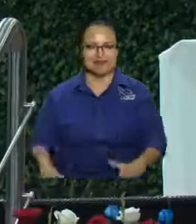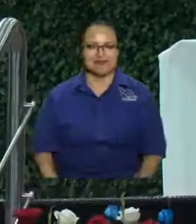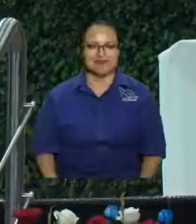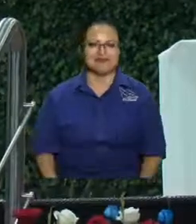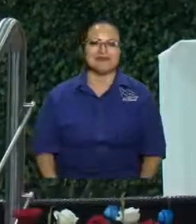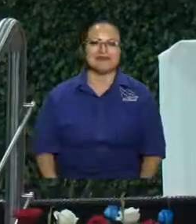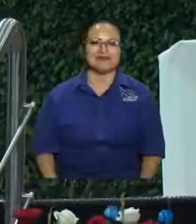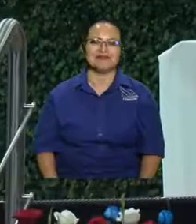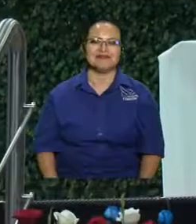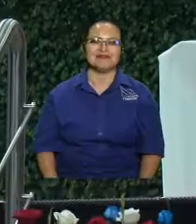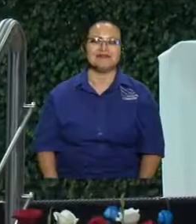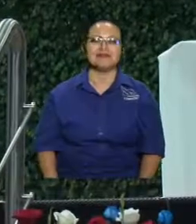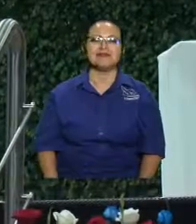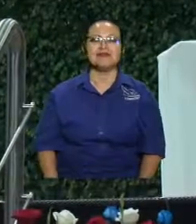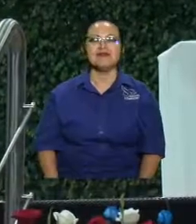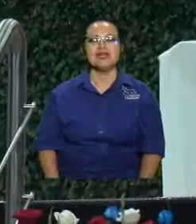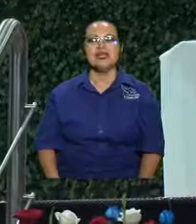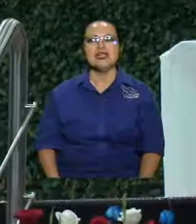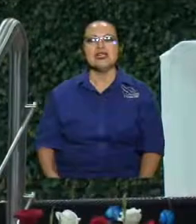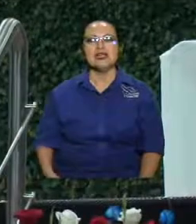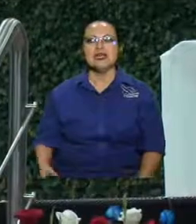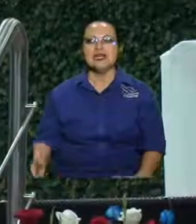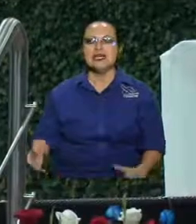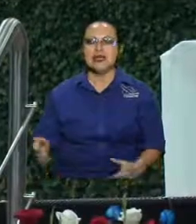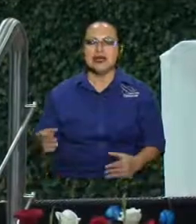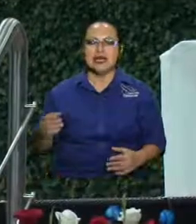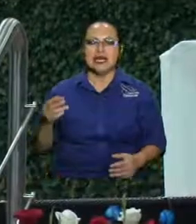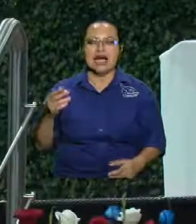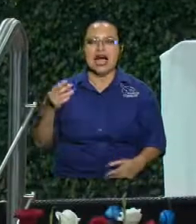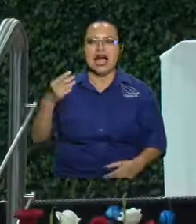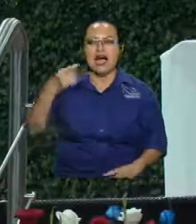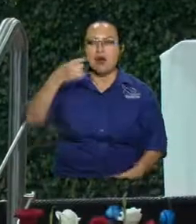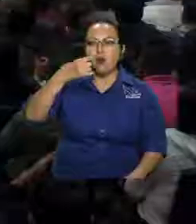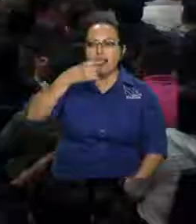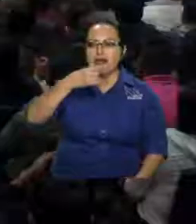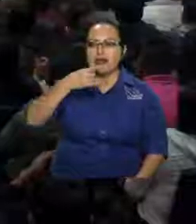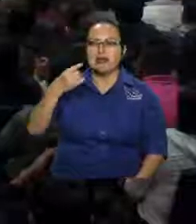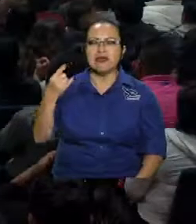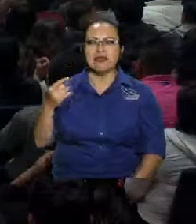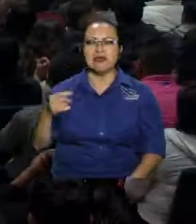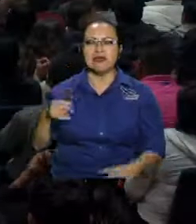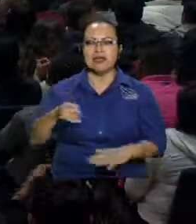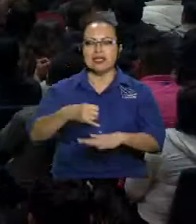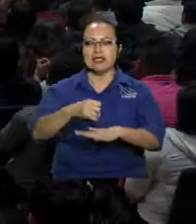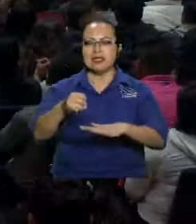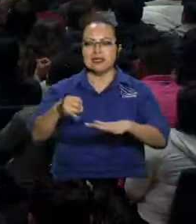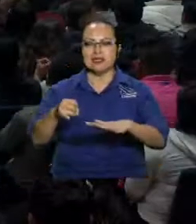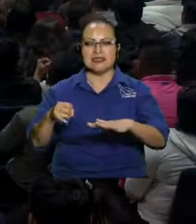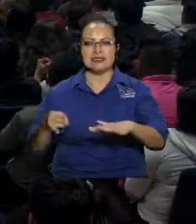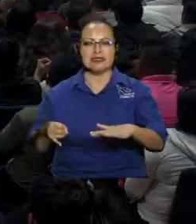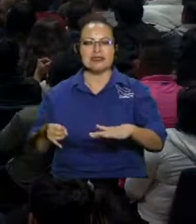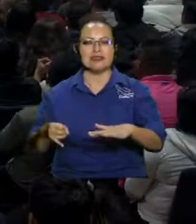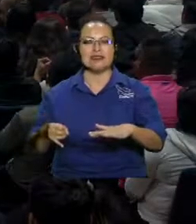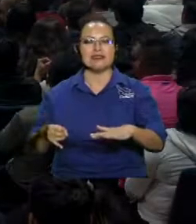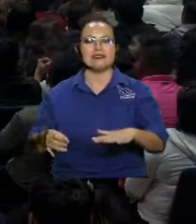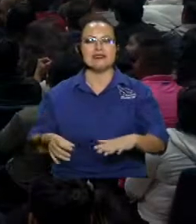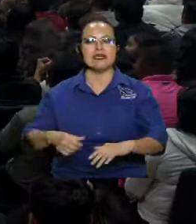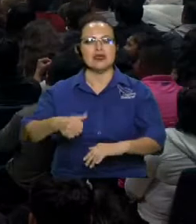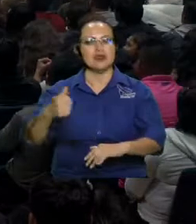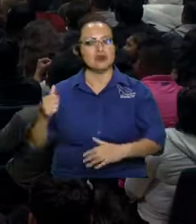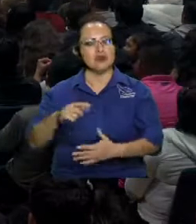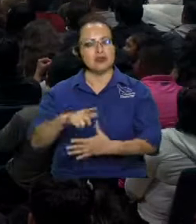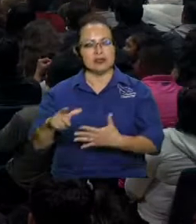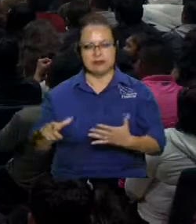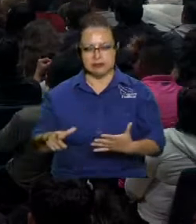miedo de que si salen ya no pueden entrar. Y no es así, porque Hawái es parte de los Estados Unidos. Y es barato. De ahí para allá,